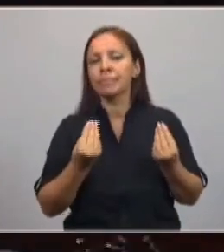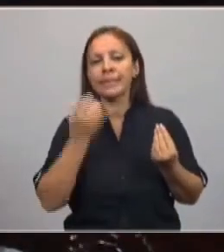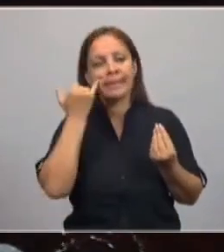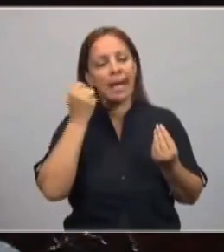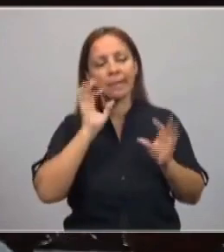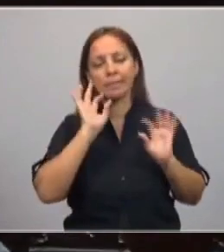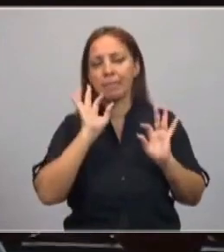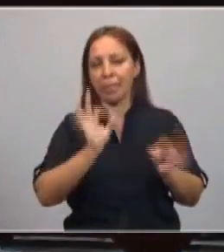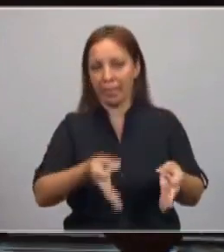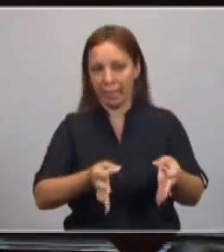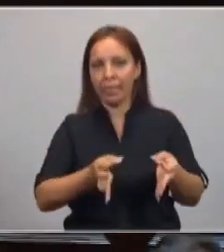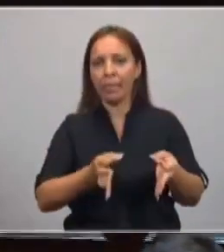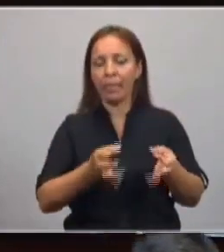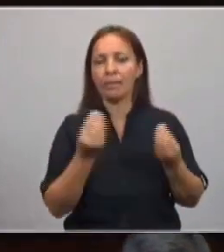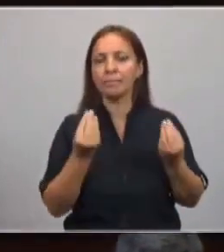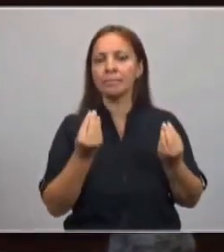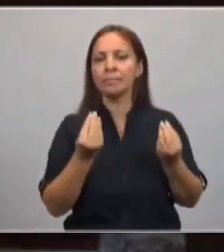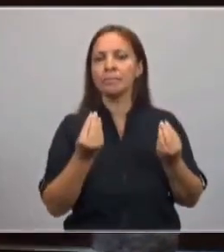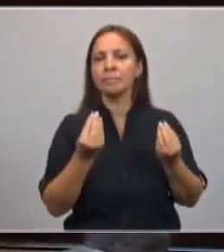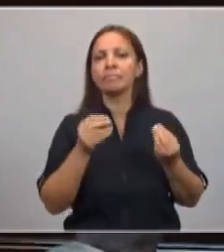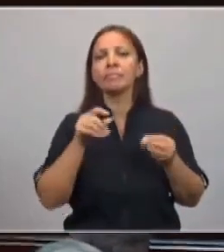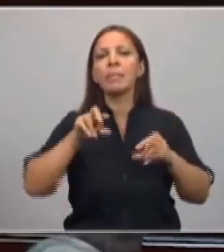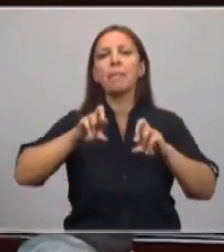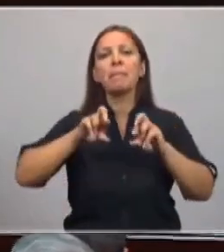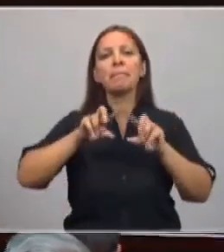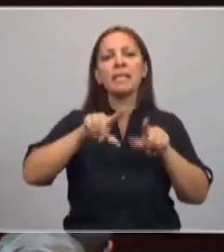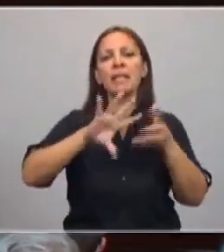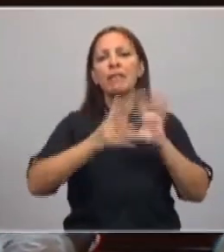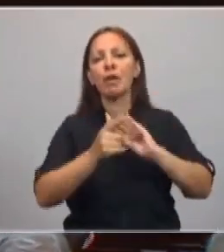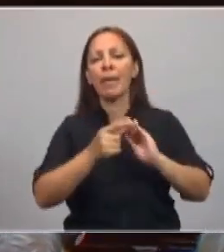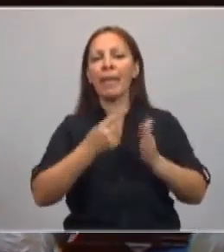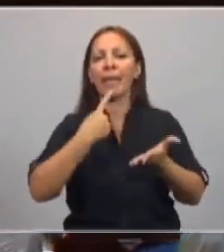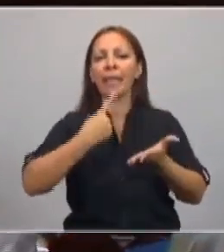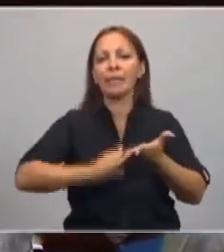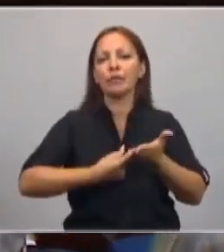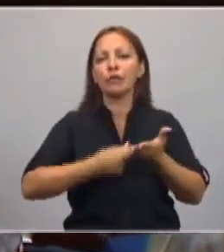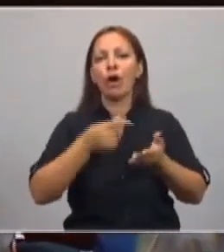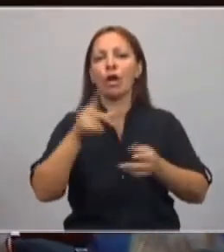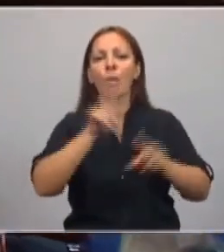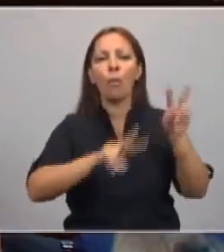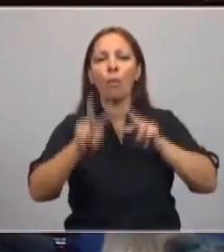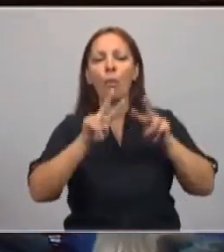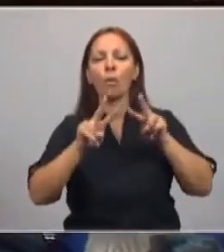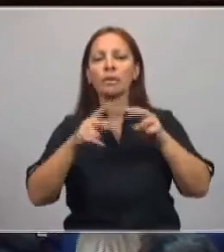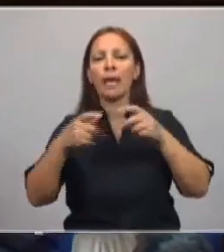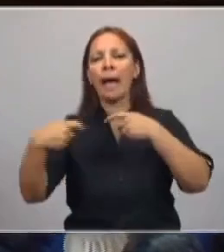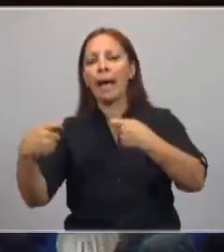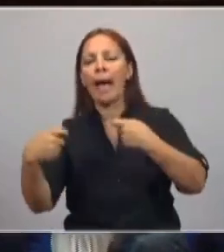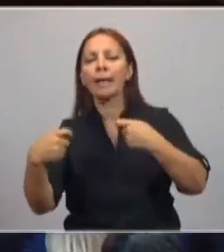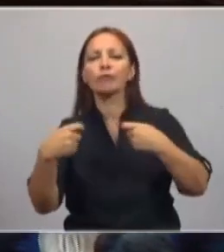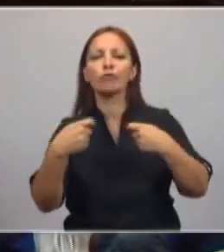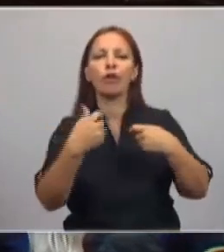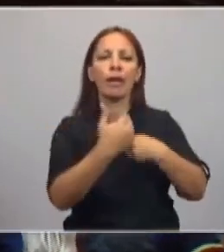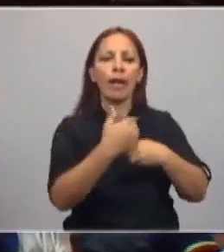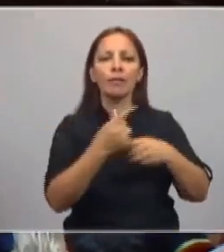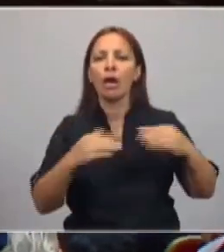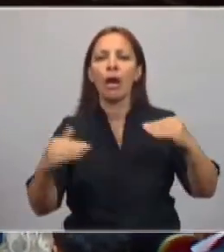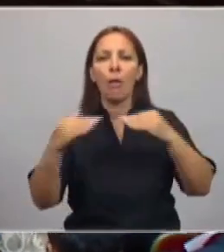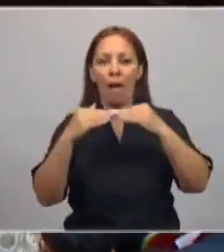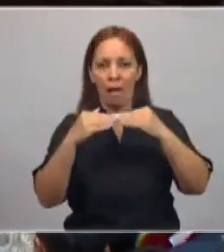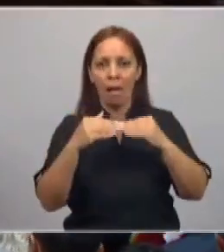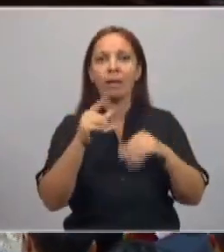notando el efecto de estos planes que buscan el déficit cero a través de la contracción de la inversión